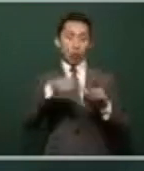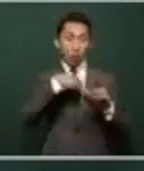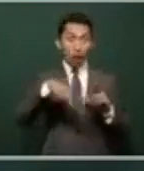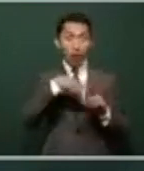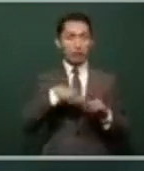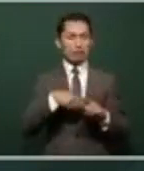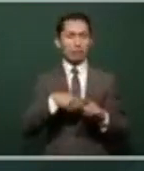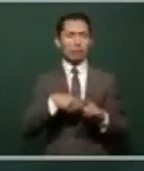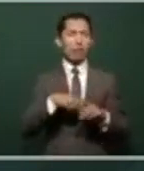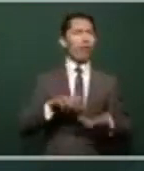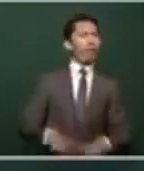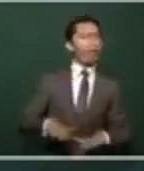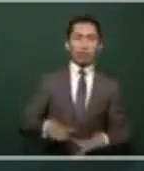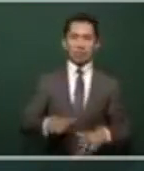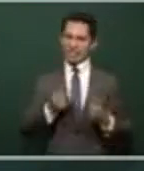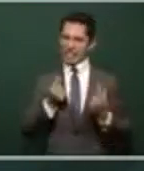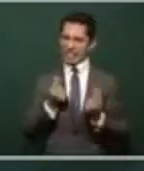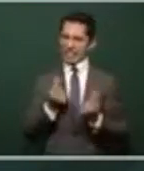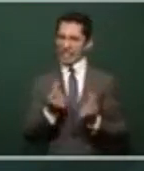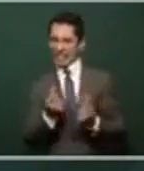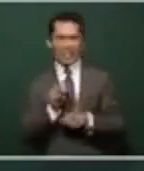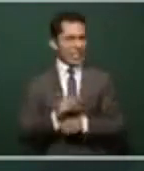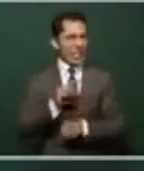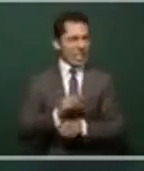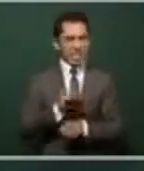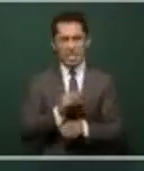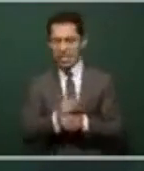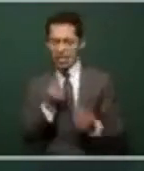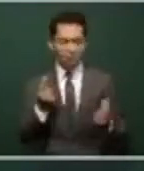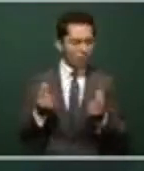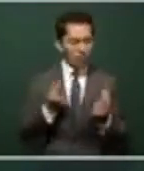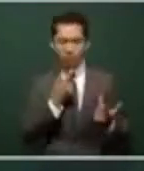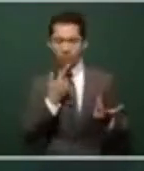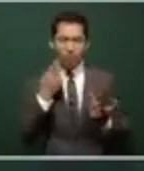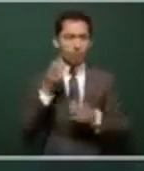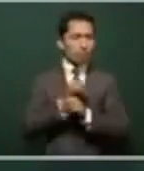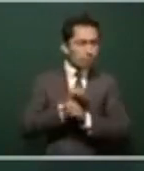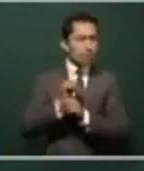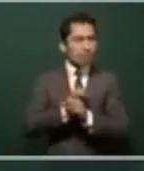intensamente, todos los días, porque tenemos